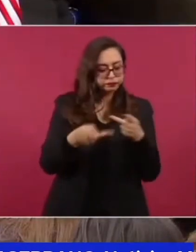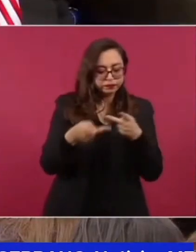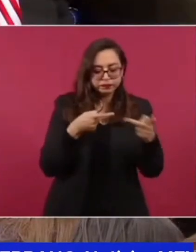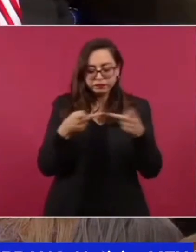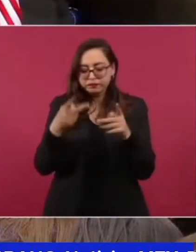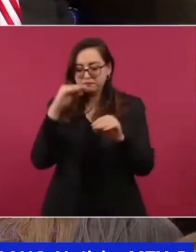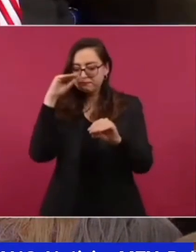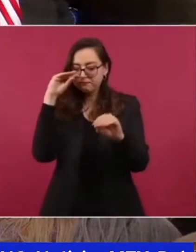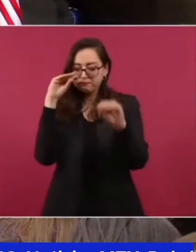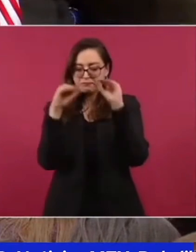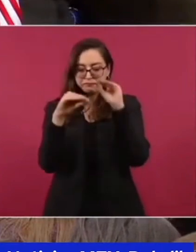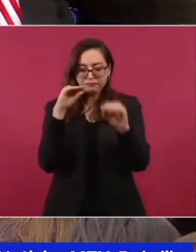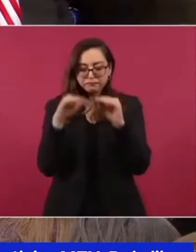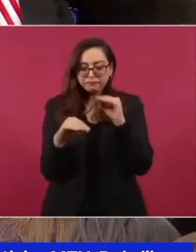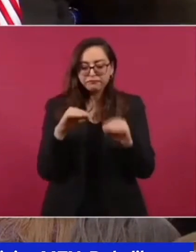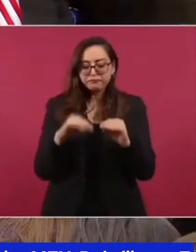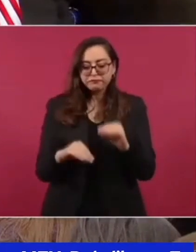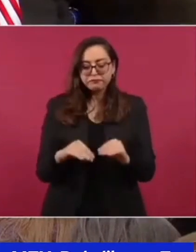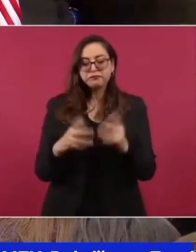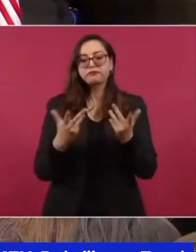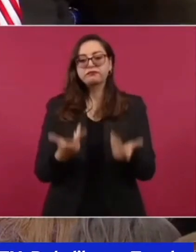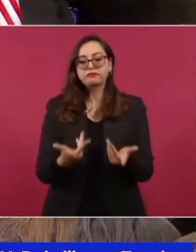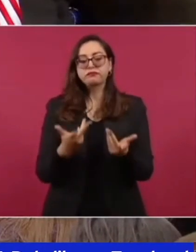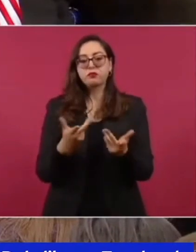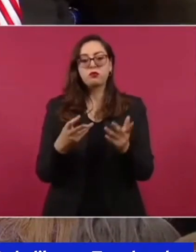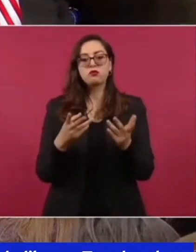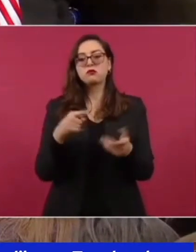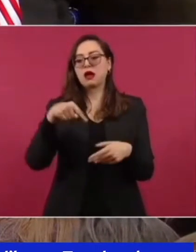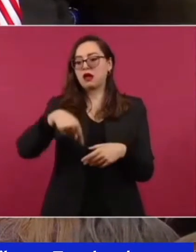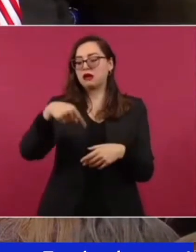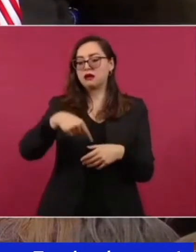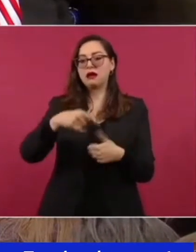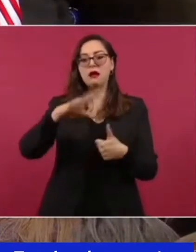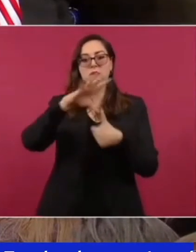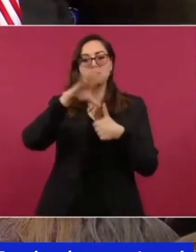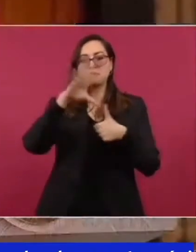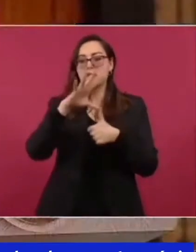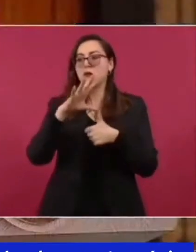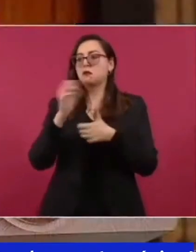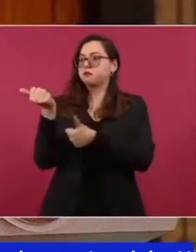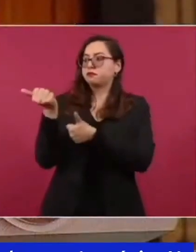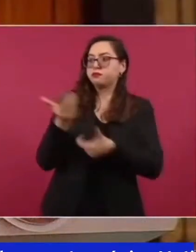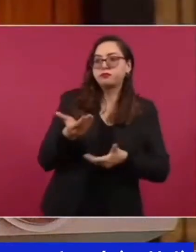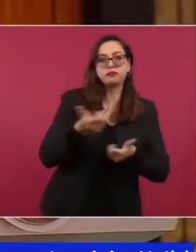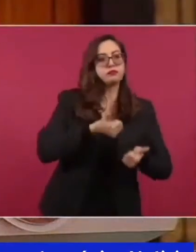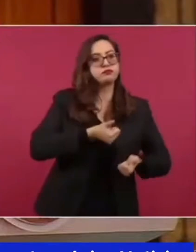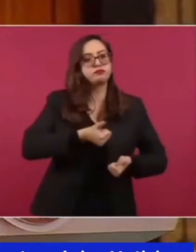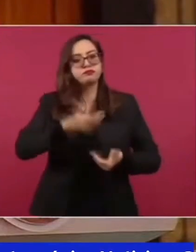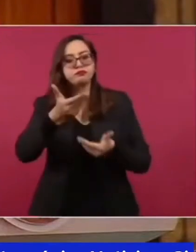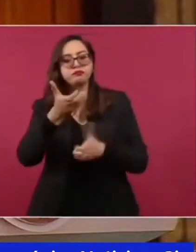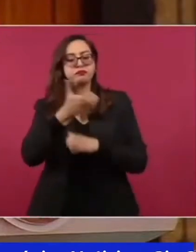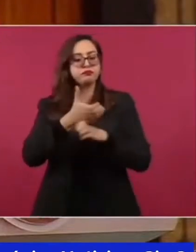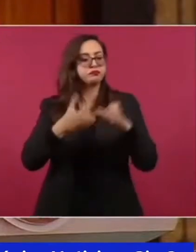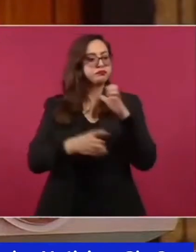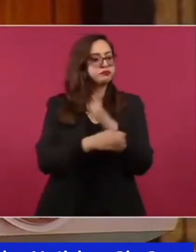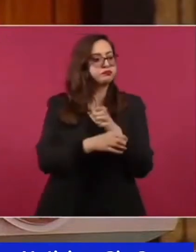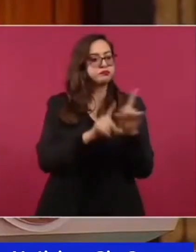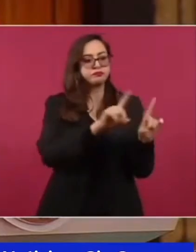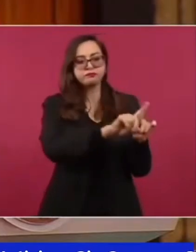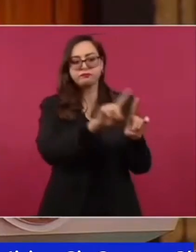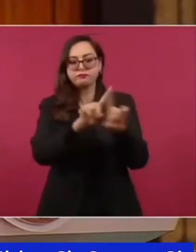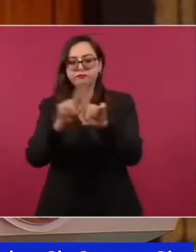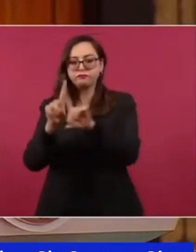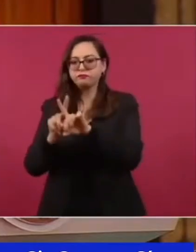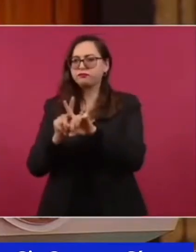mexicana. No es que AMLO haya recurrido a ese largo discurso para evitar que Biden tocara el tema de la captura de Ovidio Guzmán o el del fentanilo, sino